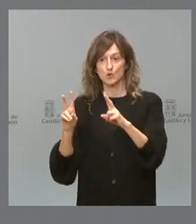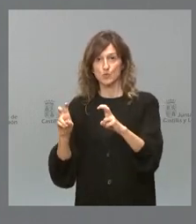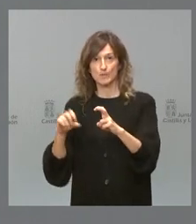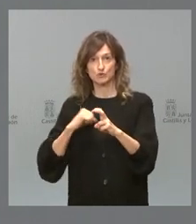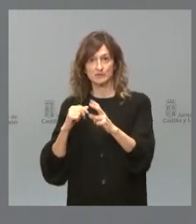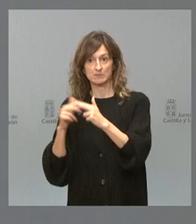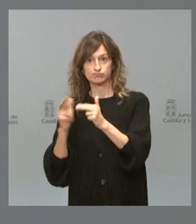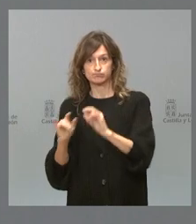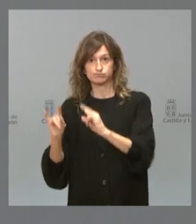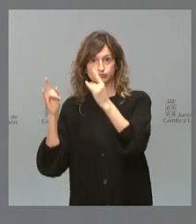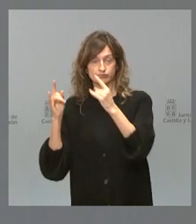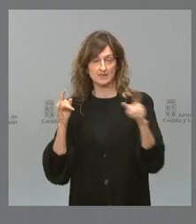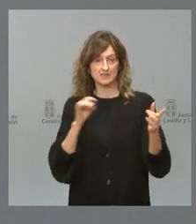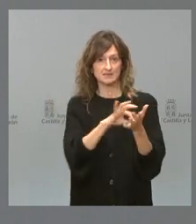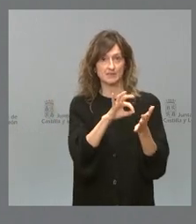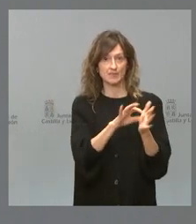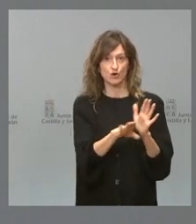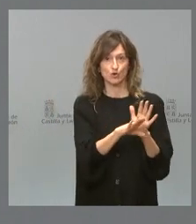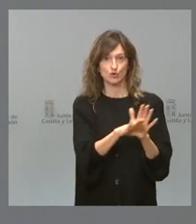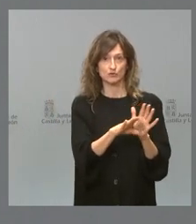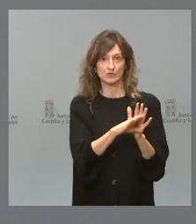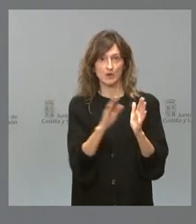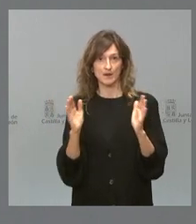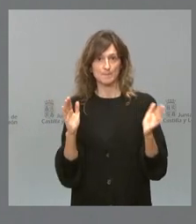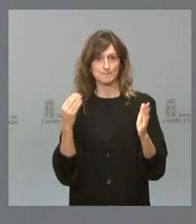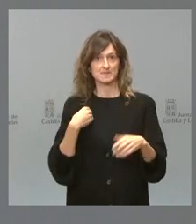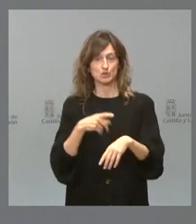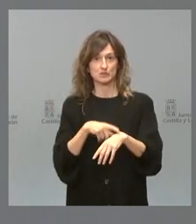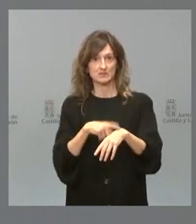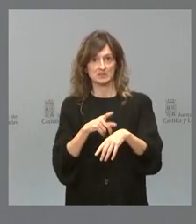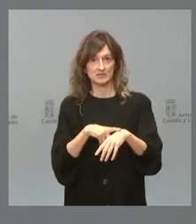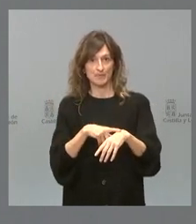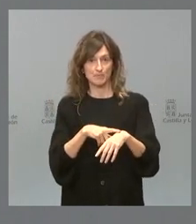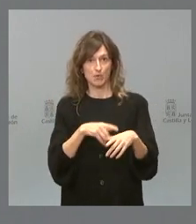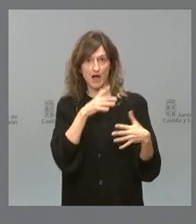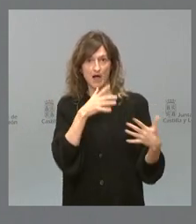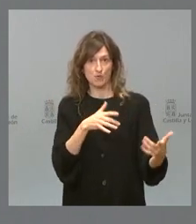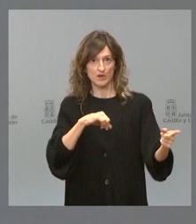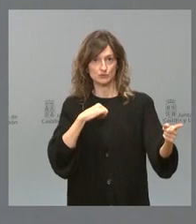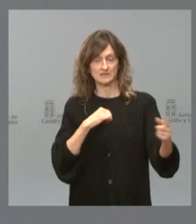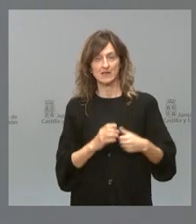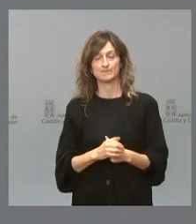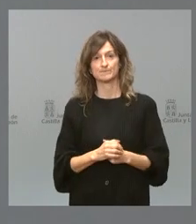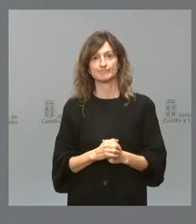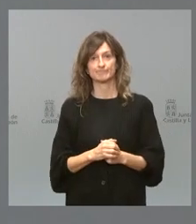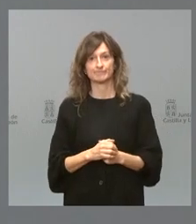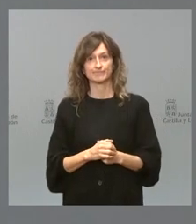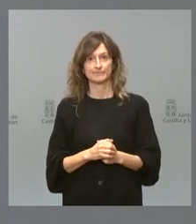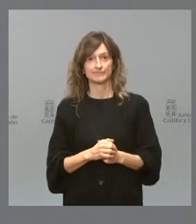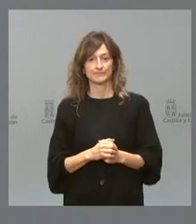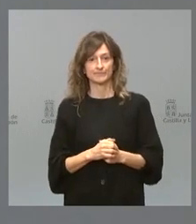conseguir prestando servicios durante el periodo de construcción de un nuevo hospital en el actual hospital Santo Reyes